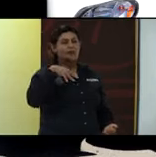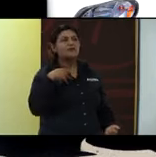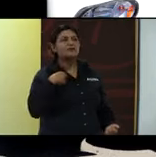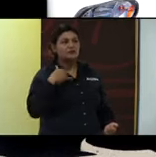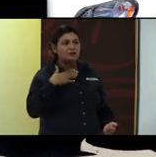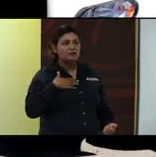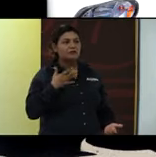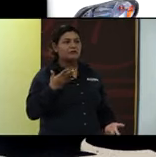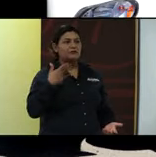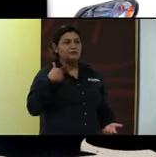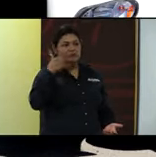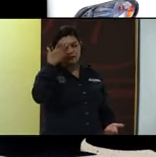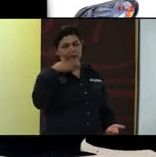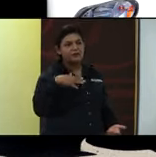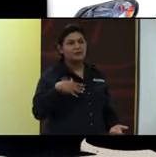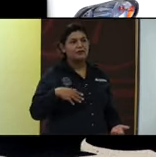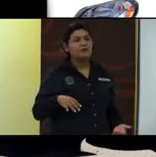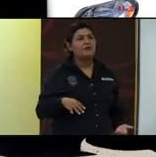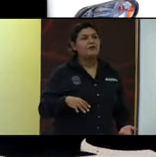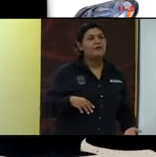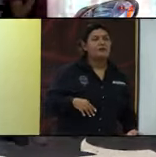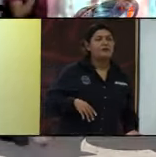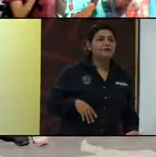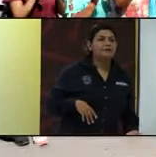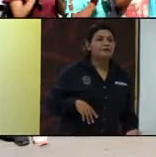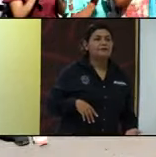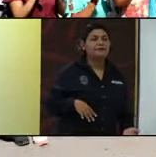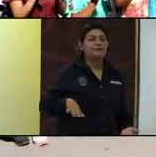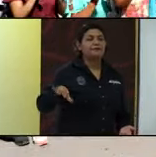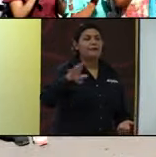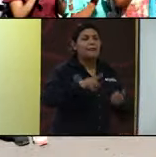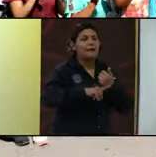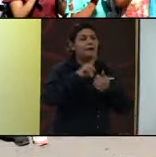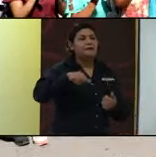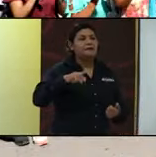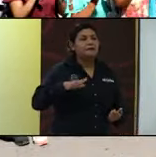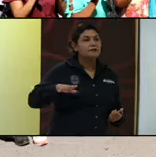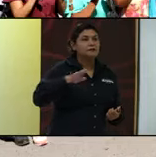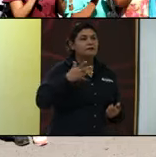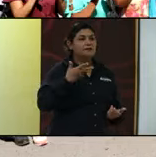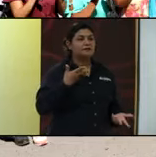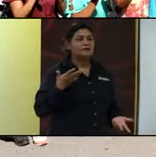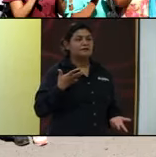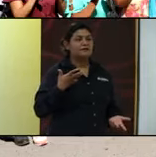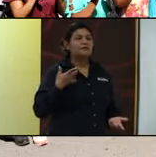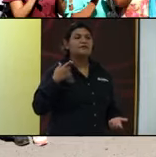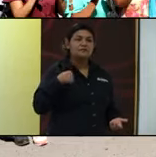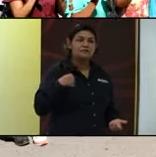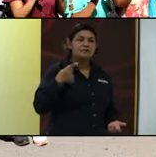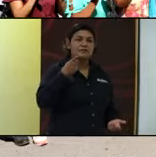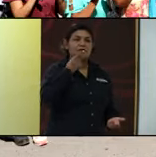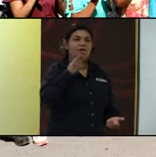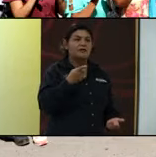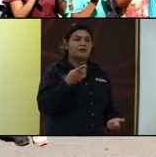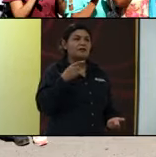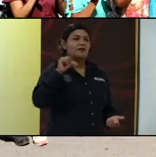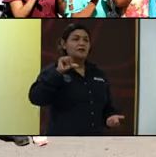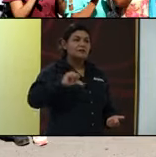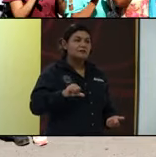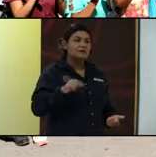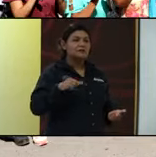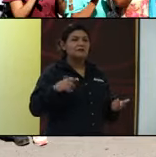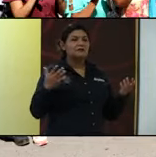estoy informado. Yo, de todos los problemas que suceden en la ciudad, estoy informado. Sin embargo, les dije, señores, este tipo